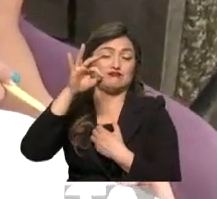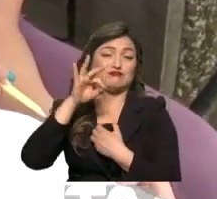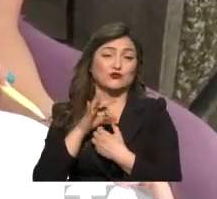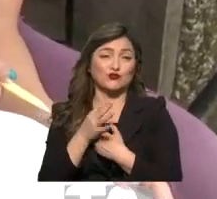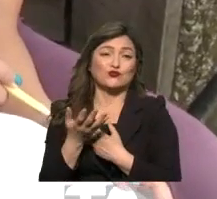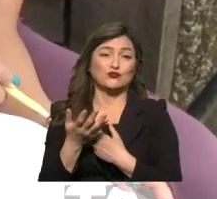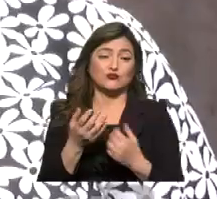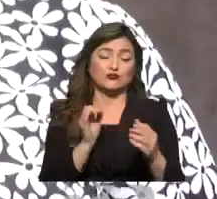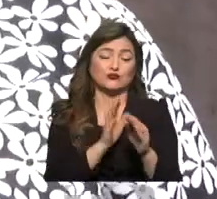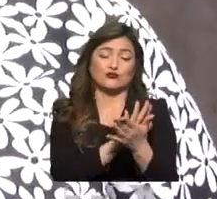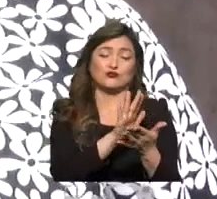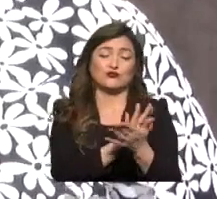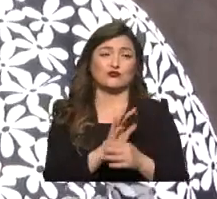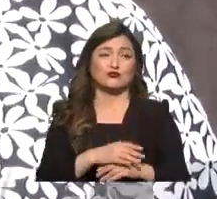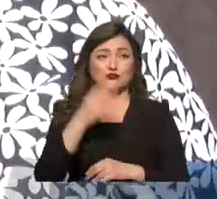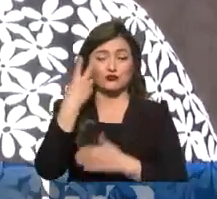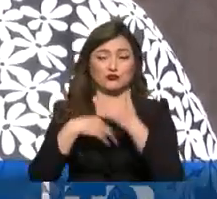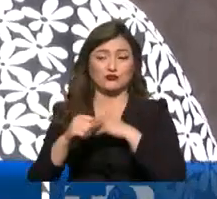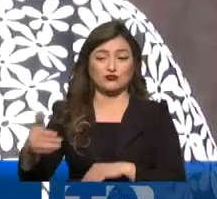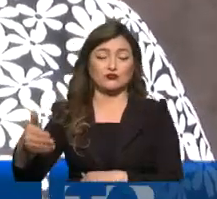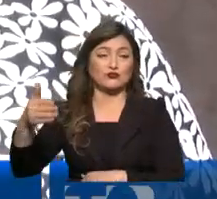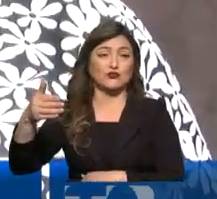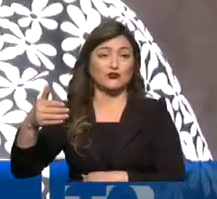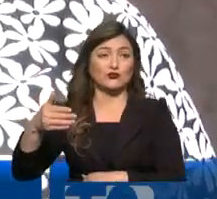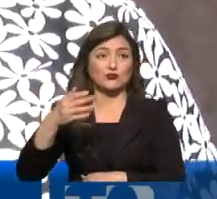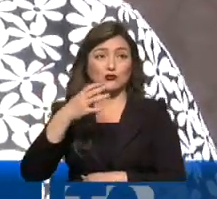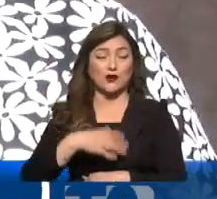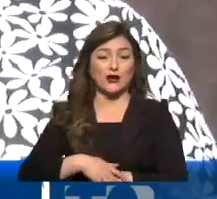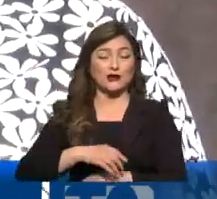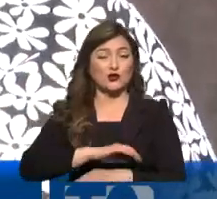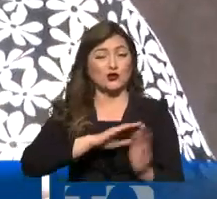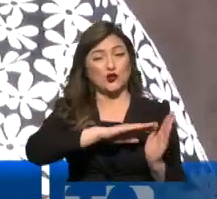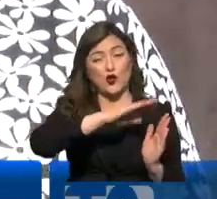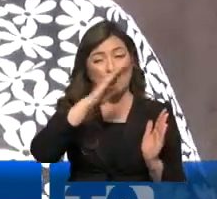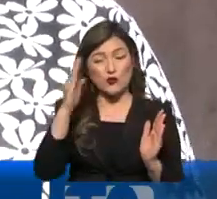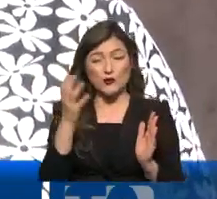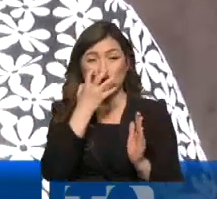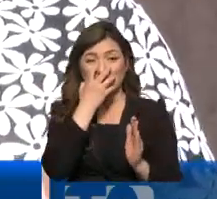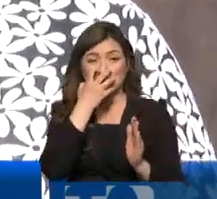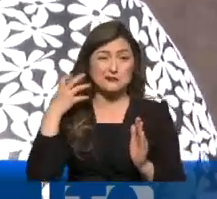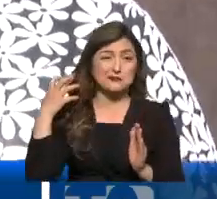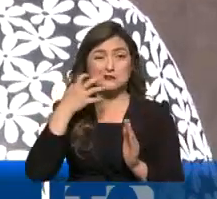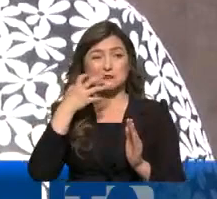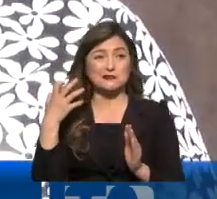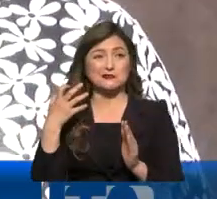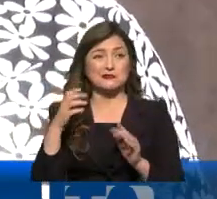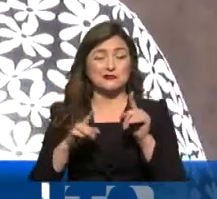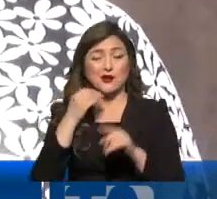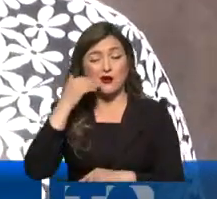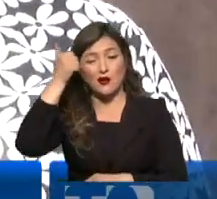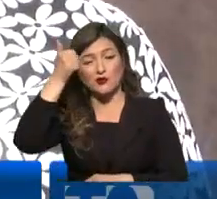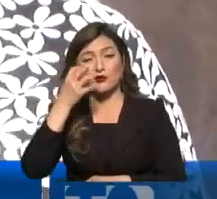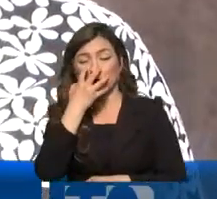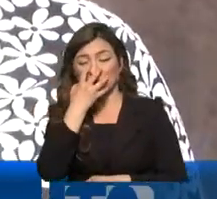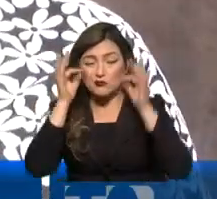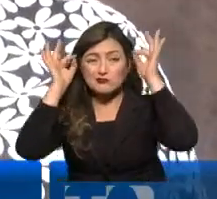acudan a la institución. Y mi hija, la pequeña, no va a durar todo el día la mascarilla. Ni nosotros, que somos adultos, avanzamos de estar con la mascarilla todo el